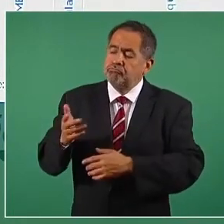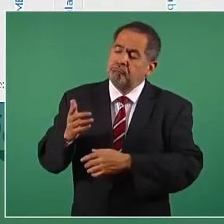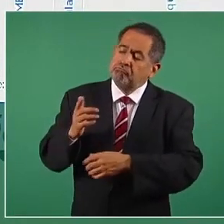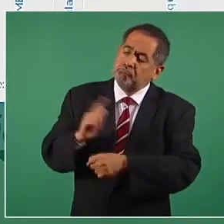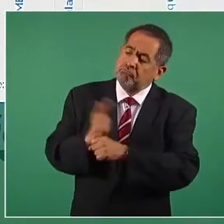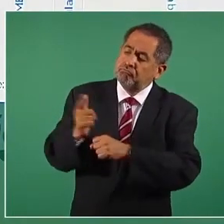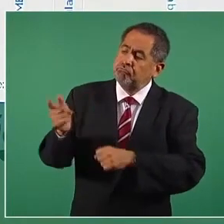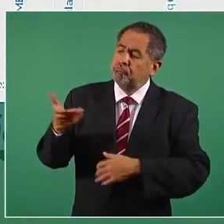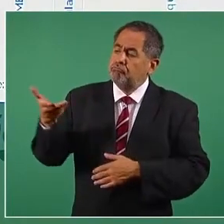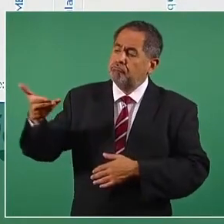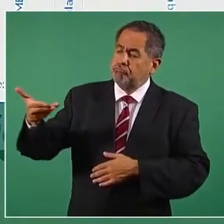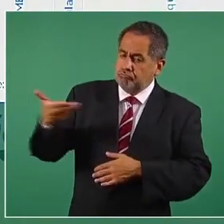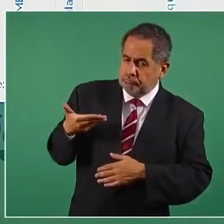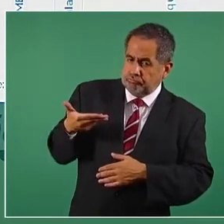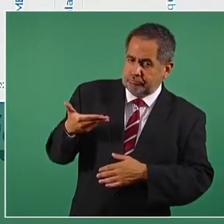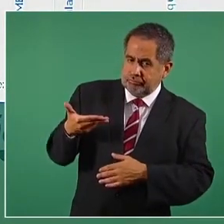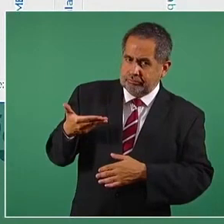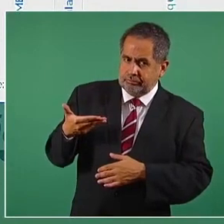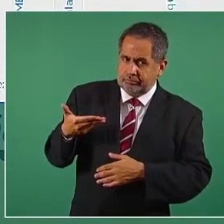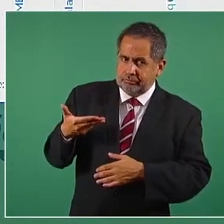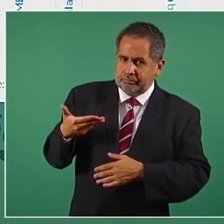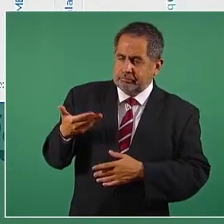Licenciado, usted pidió